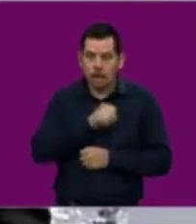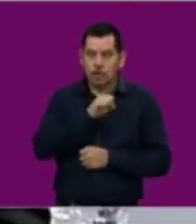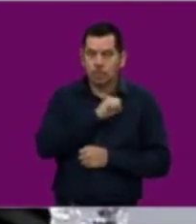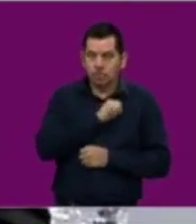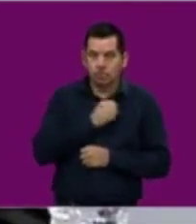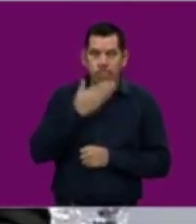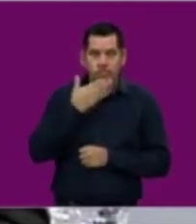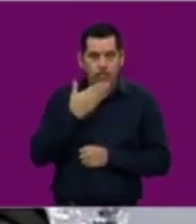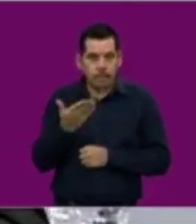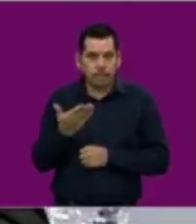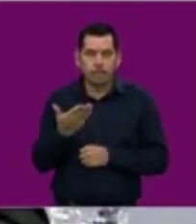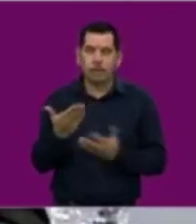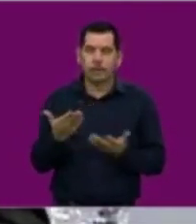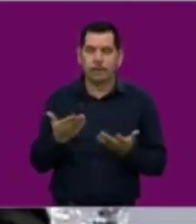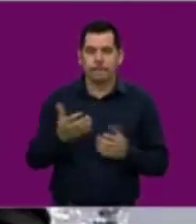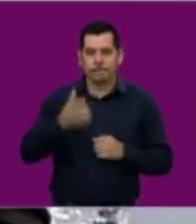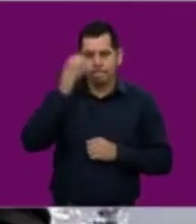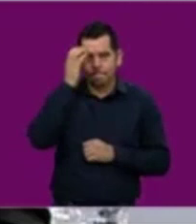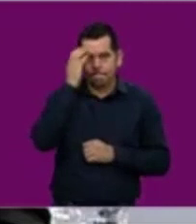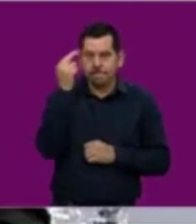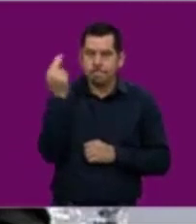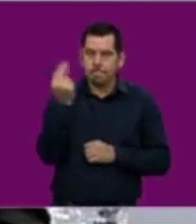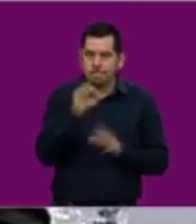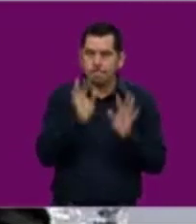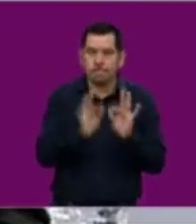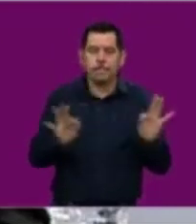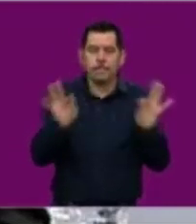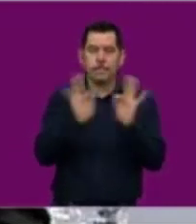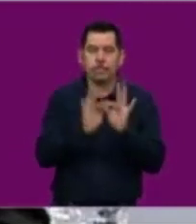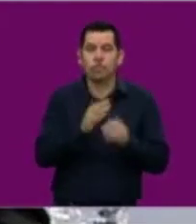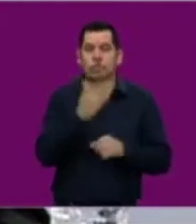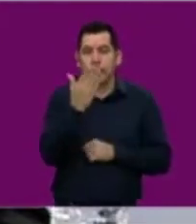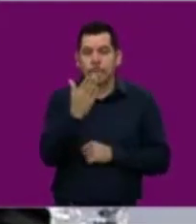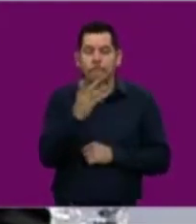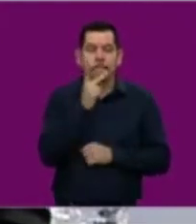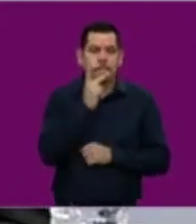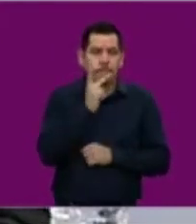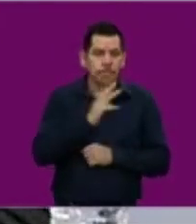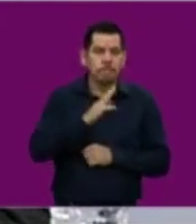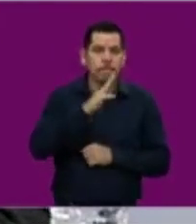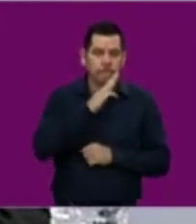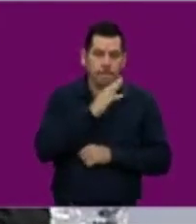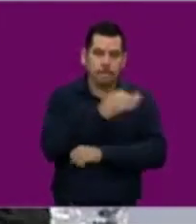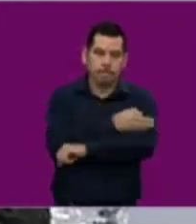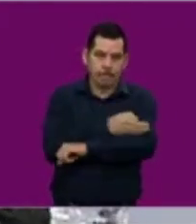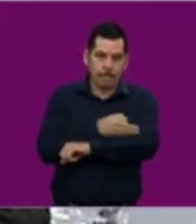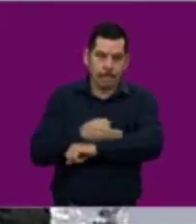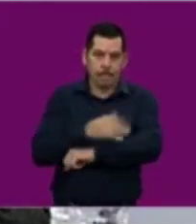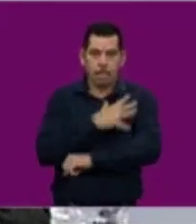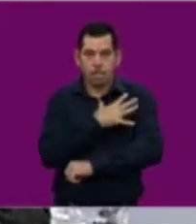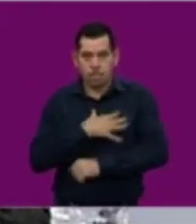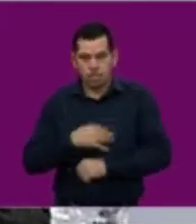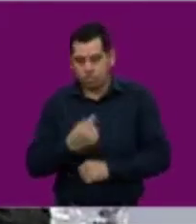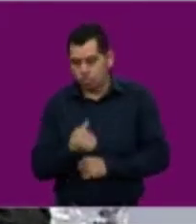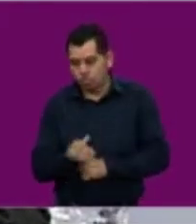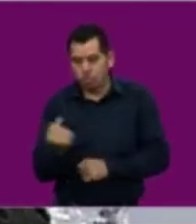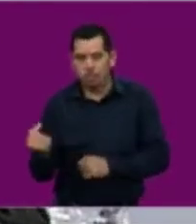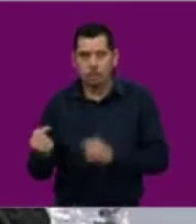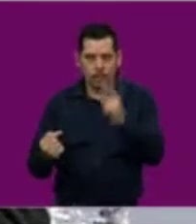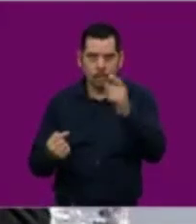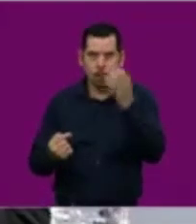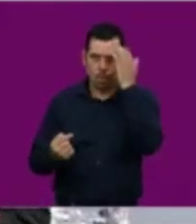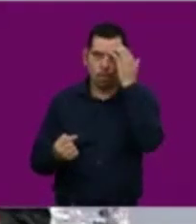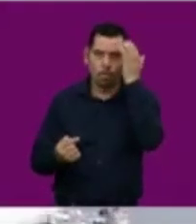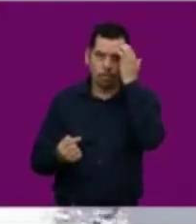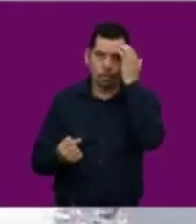y quién mejor que ustedes señores padres de familia que saben de dicha condición